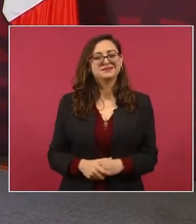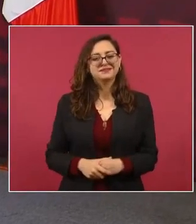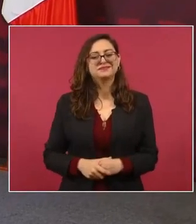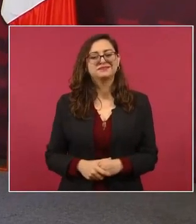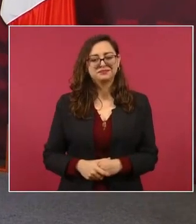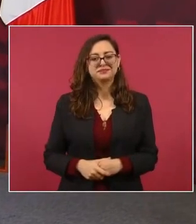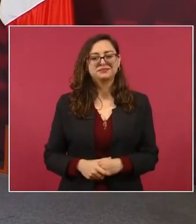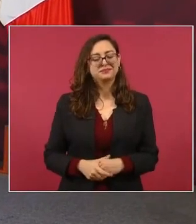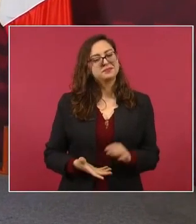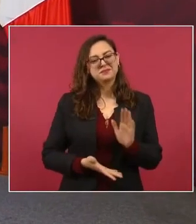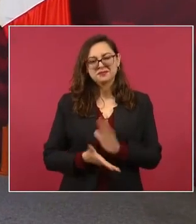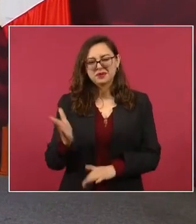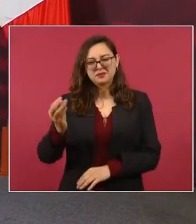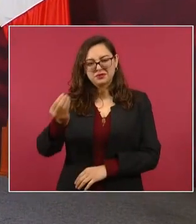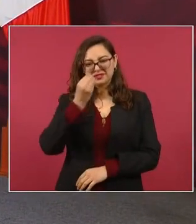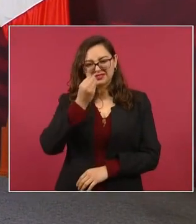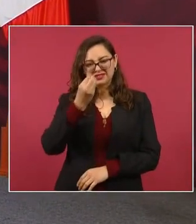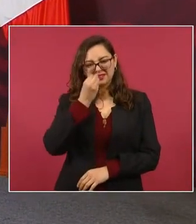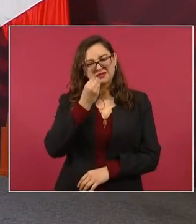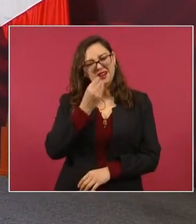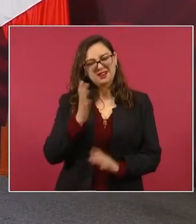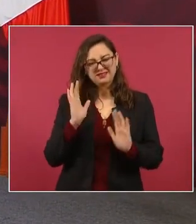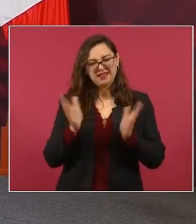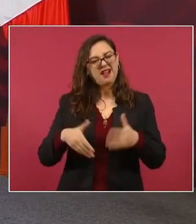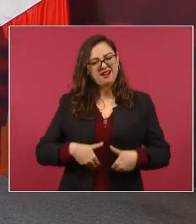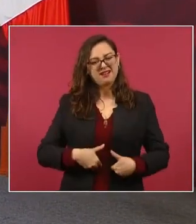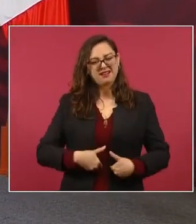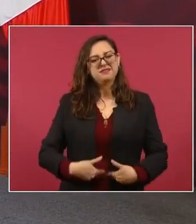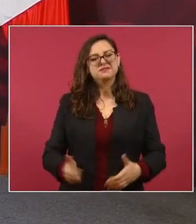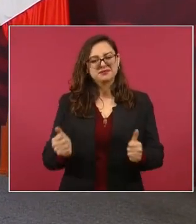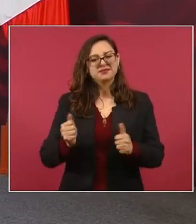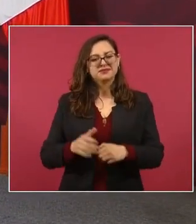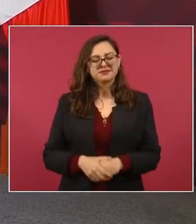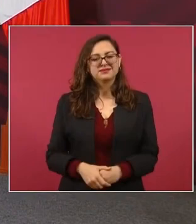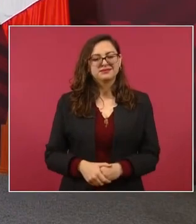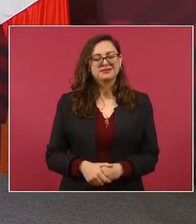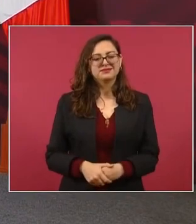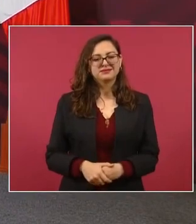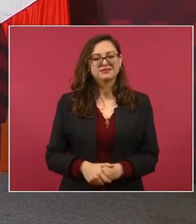Ya vámonos a desayunar, nada más con esa, porque también desayunen